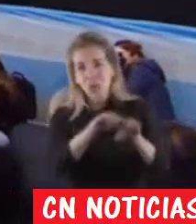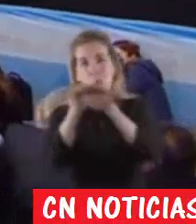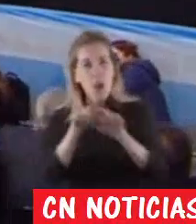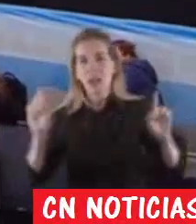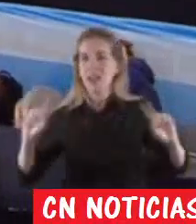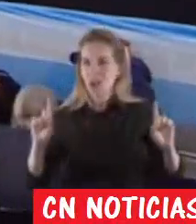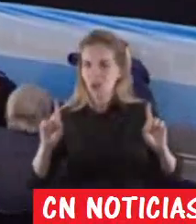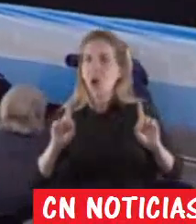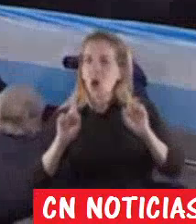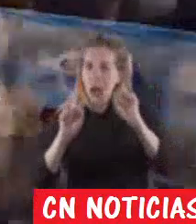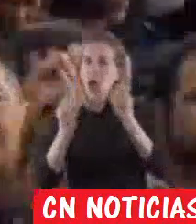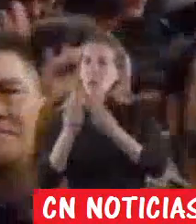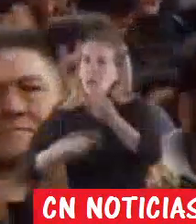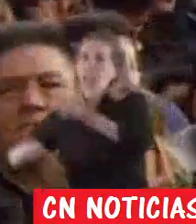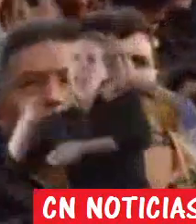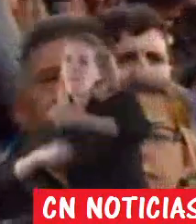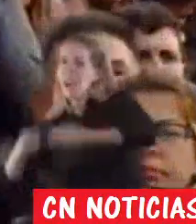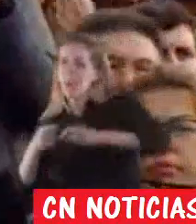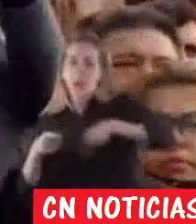No todos somos lo mismo.